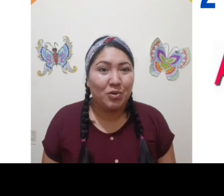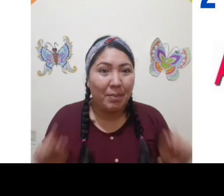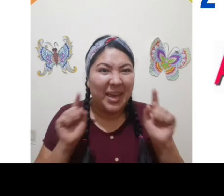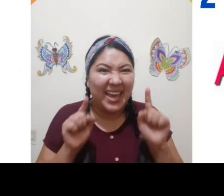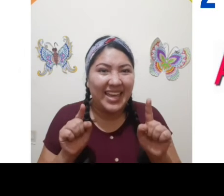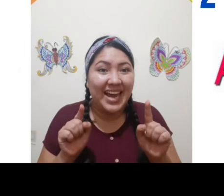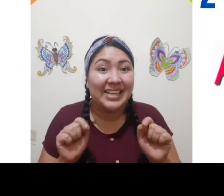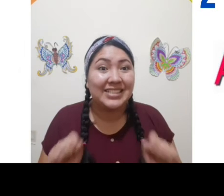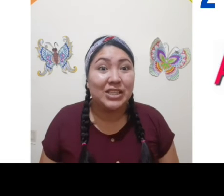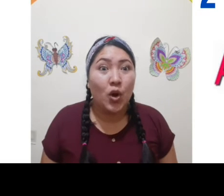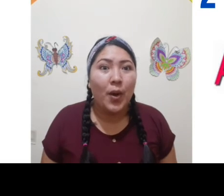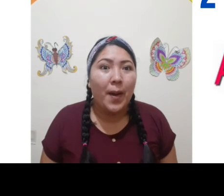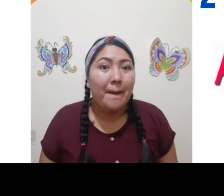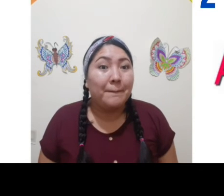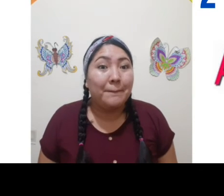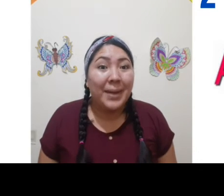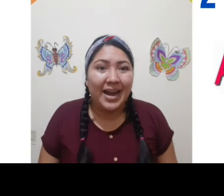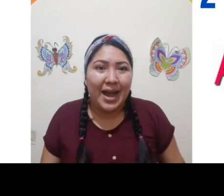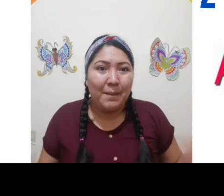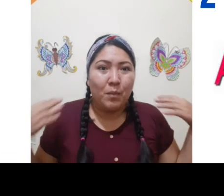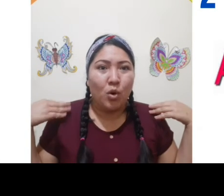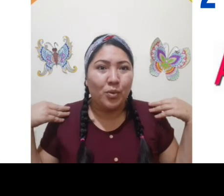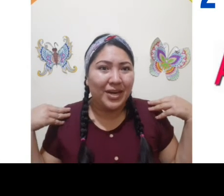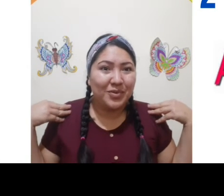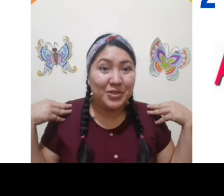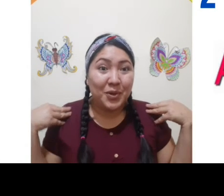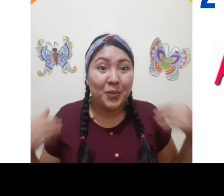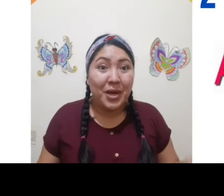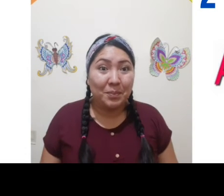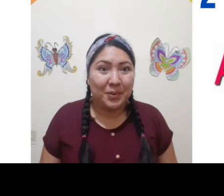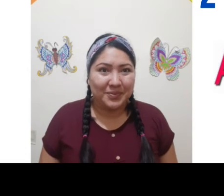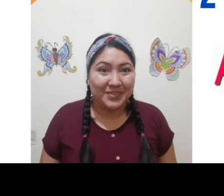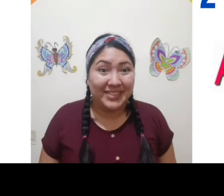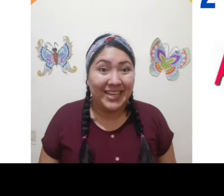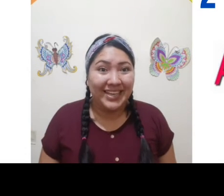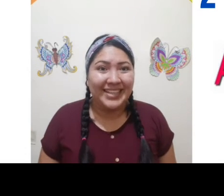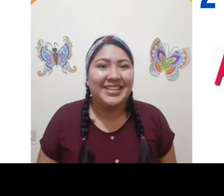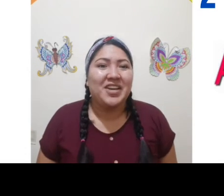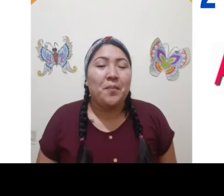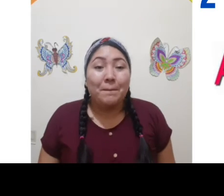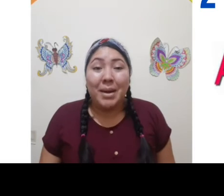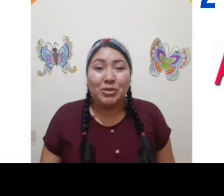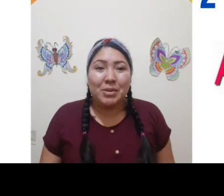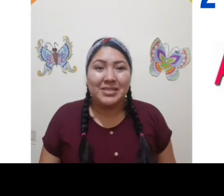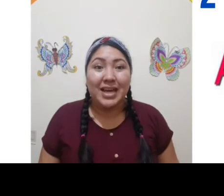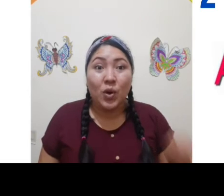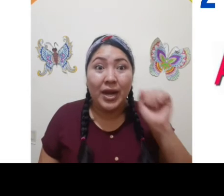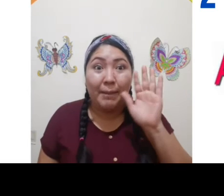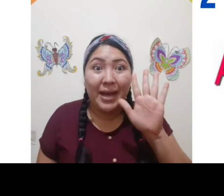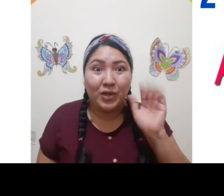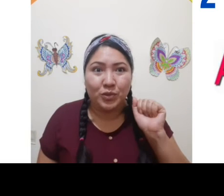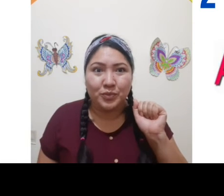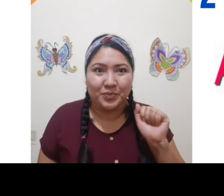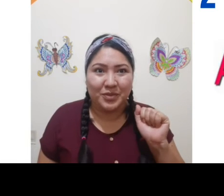a realizar una pequeña canción para mover nuestro cuerpo si vamos a empezar